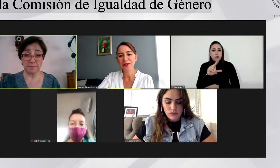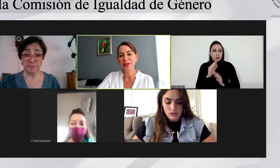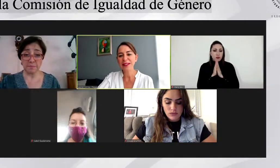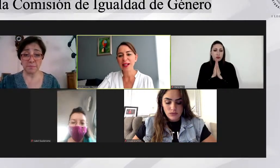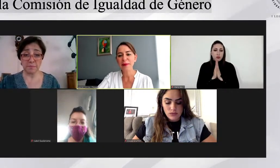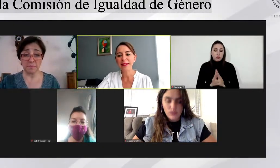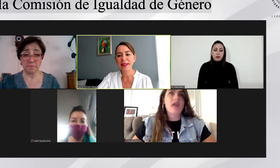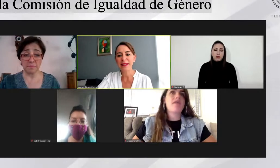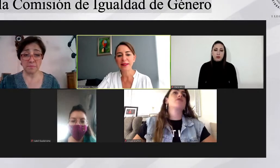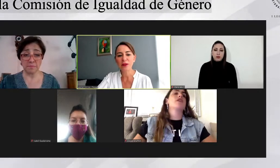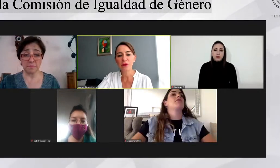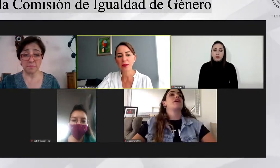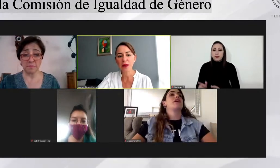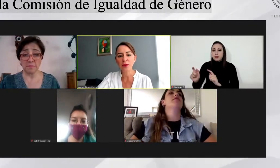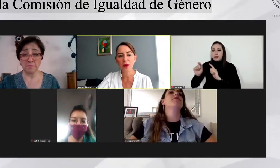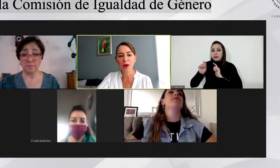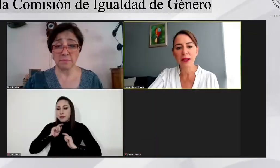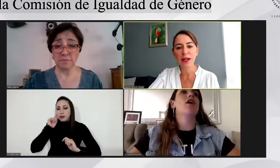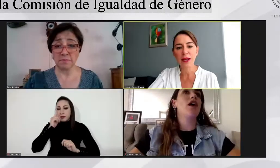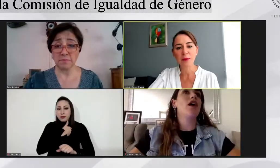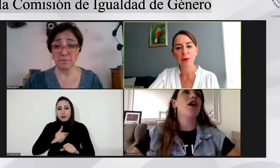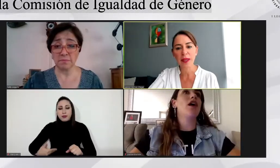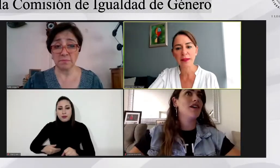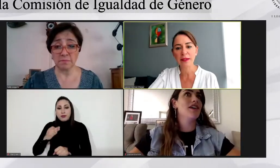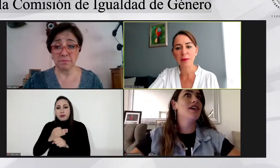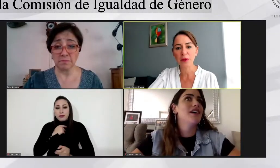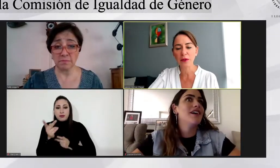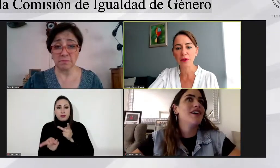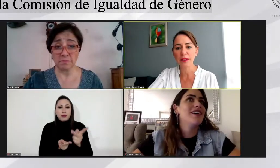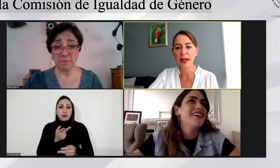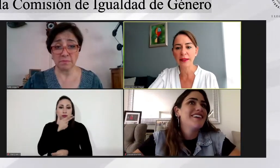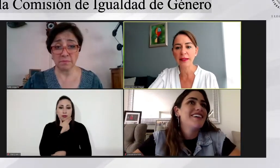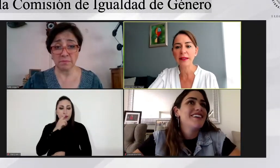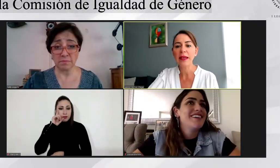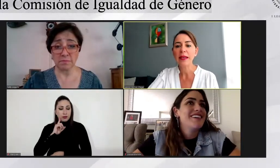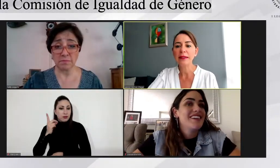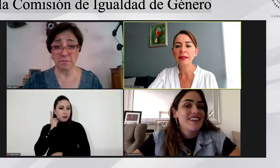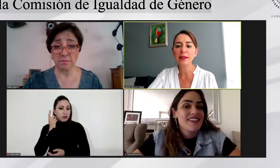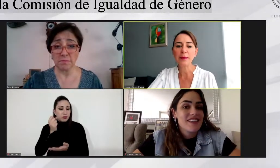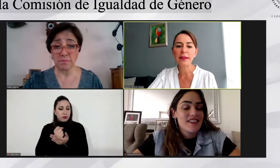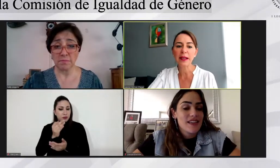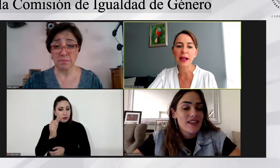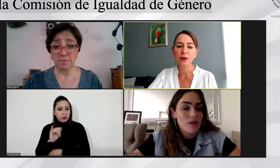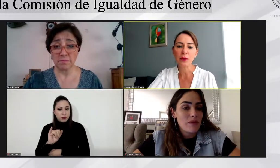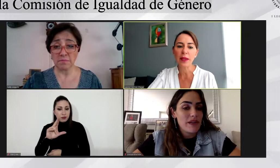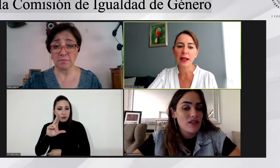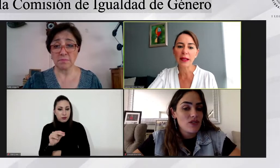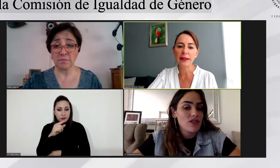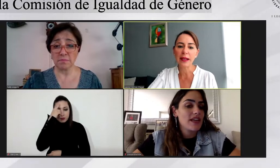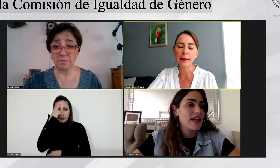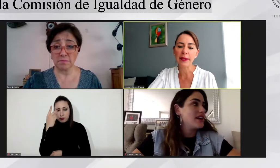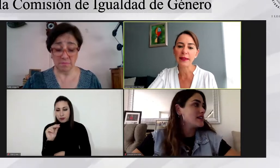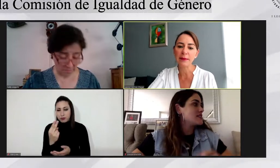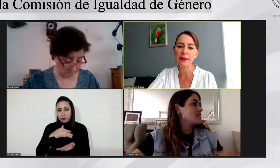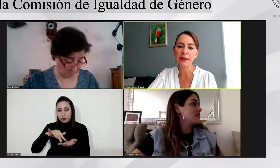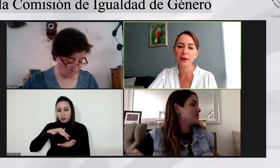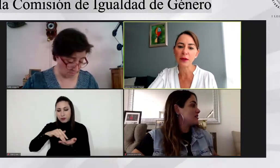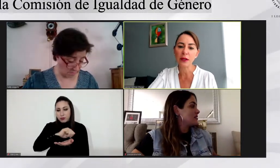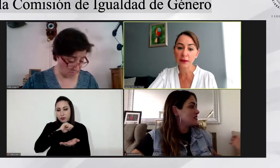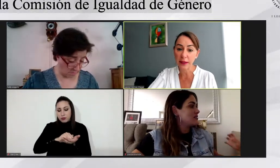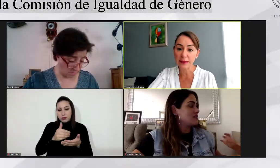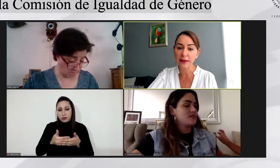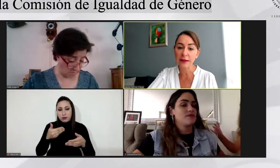Por instrucciones de la presidencia, se consulta en un solo acto a las diputadas y diputados integrantes Sí se dispensa la lectura del acta de la